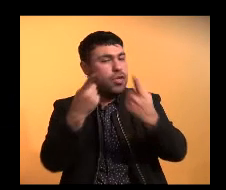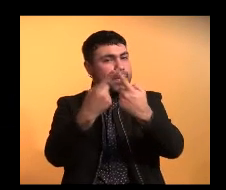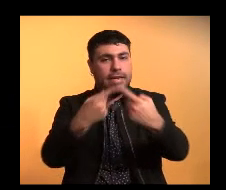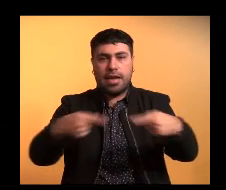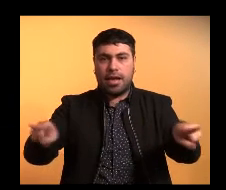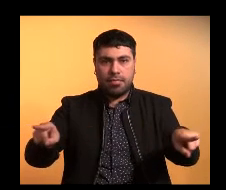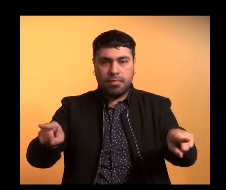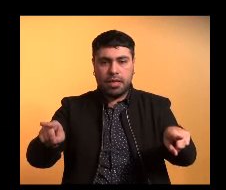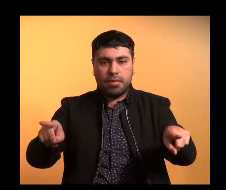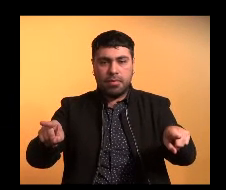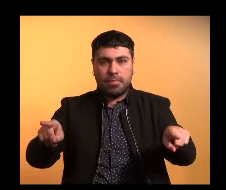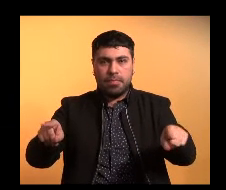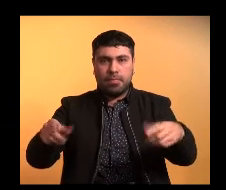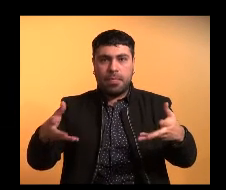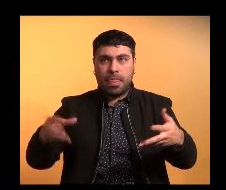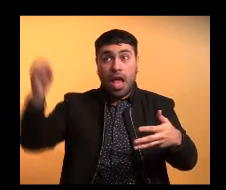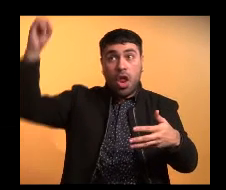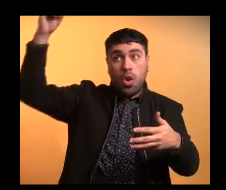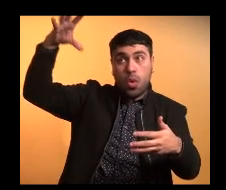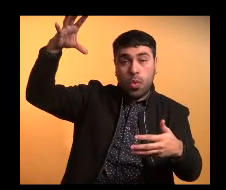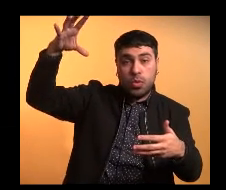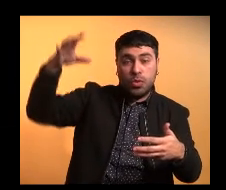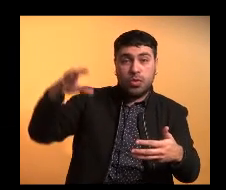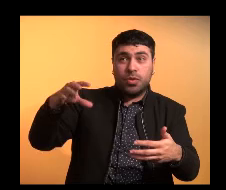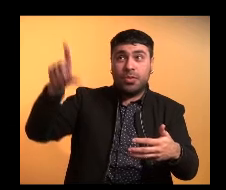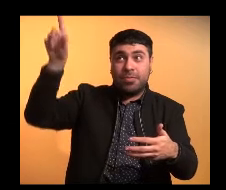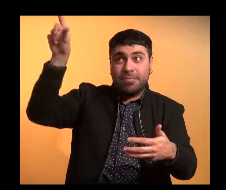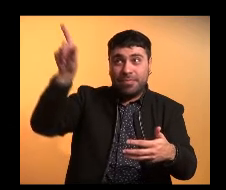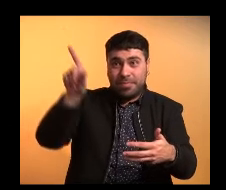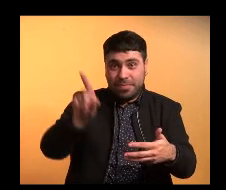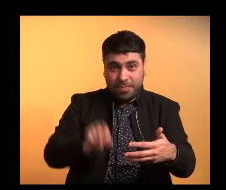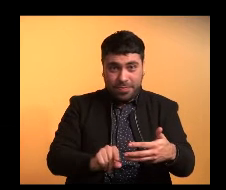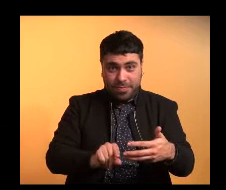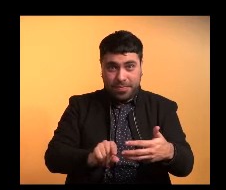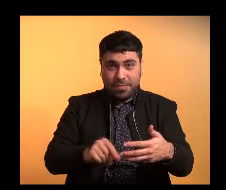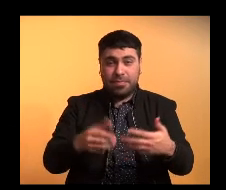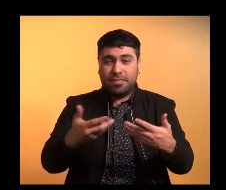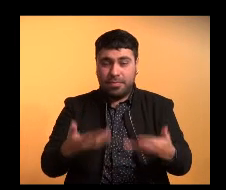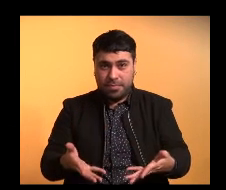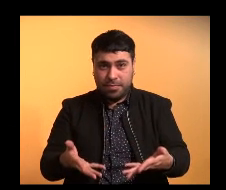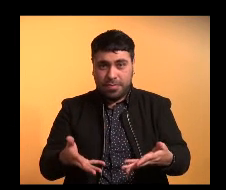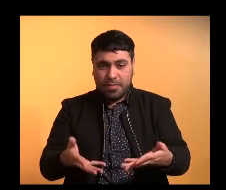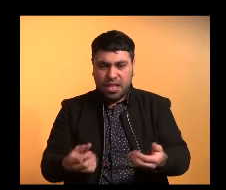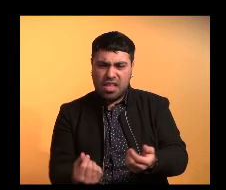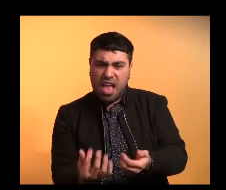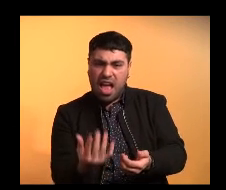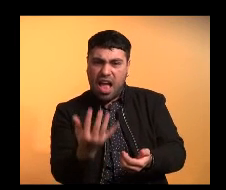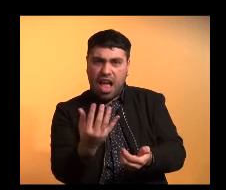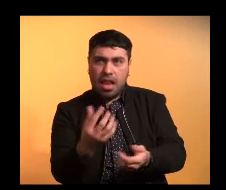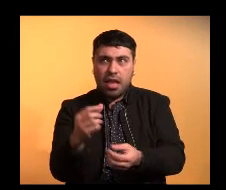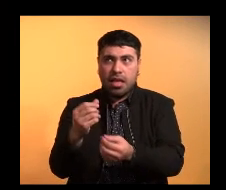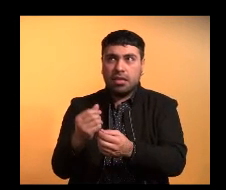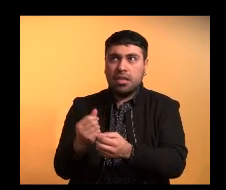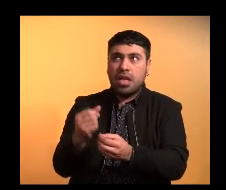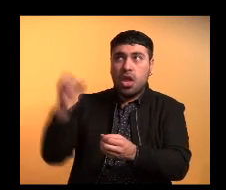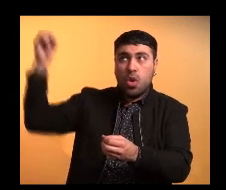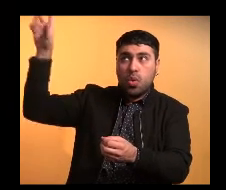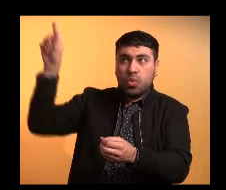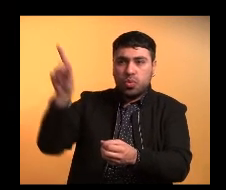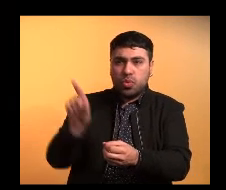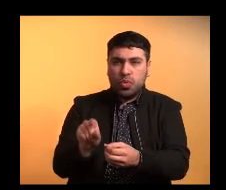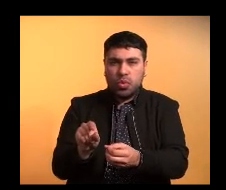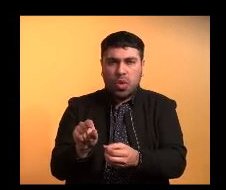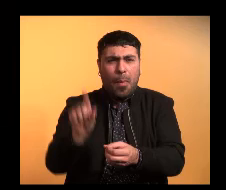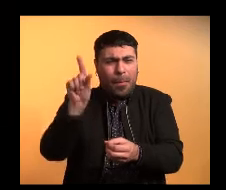turbidez, haber menos luz disponible para que las propias algas de Antártica puedan realizar fotosíntesis. Por lo tanto, el cambio es bastante importante, o sea,